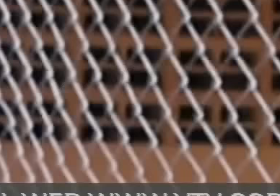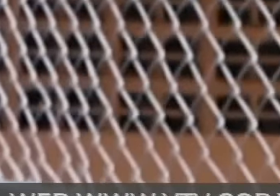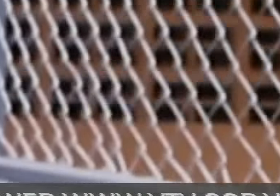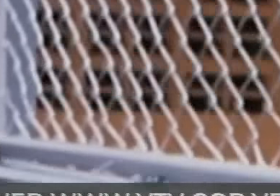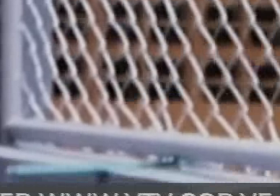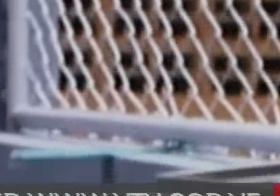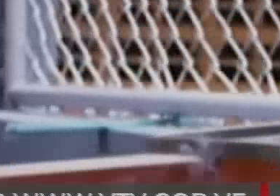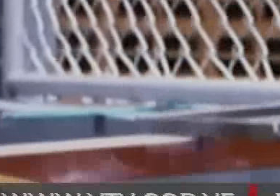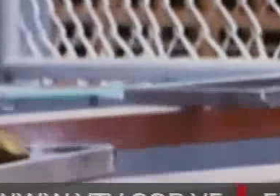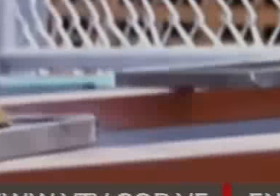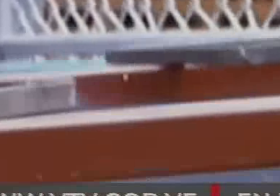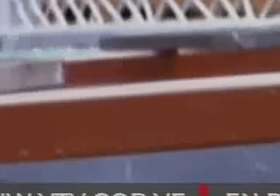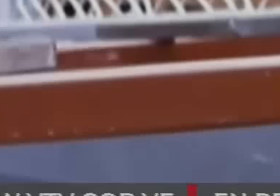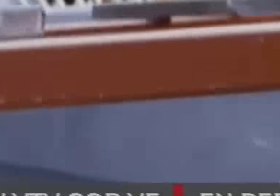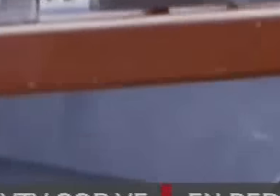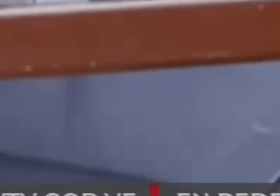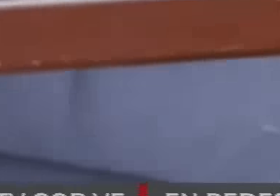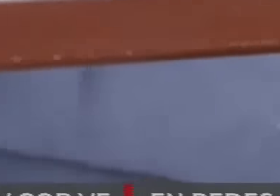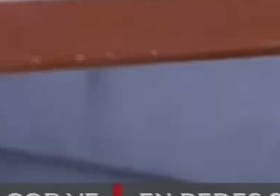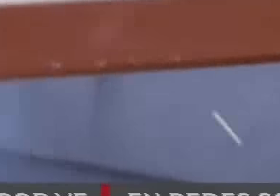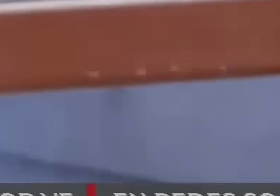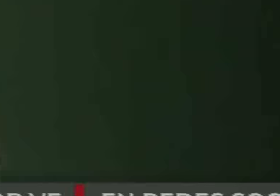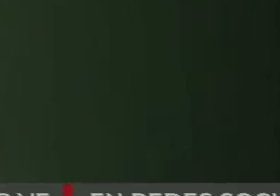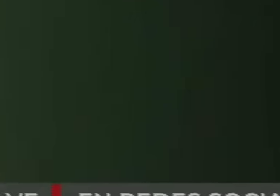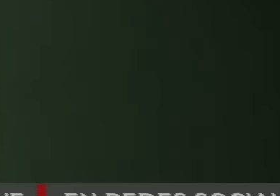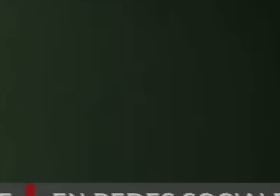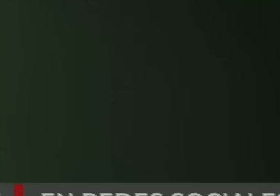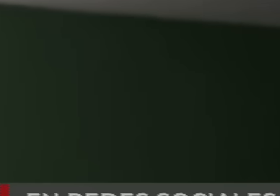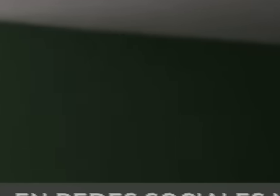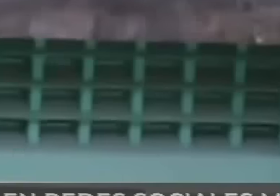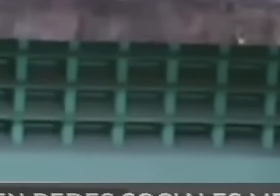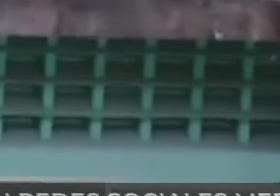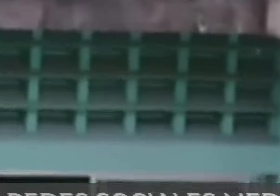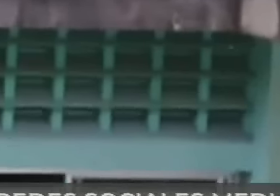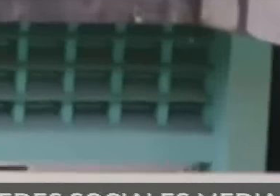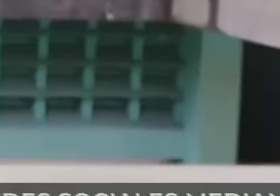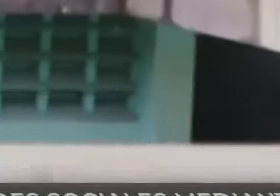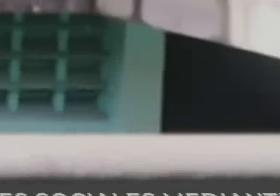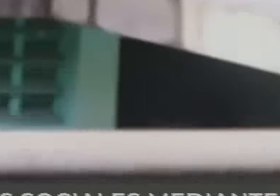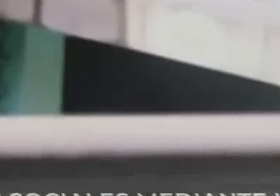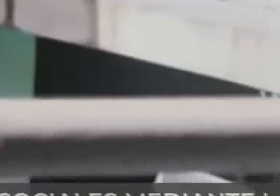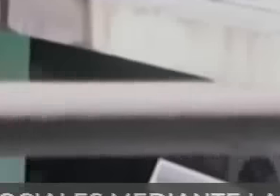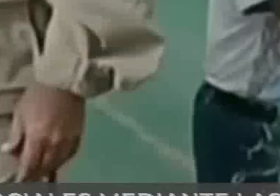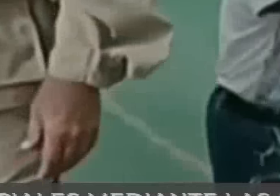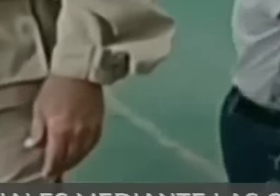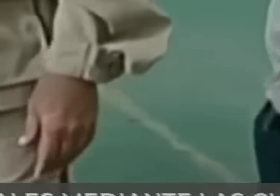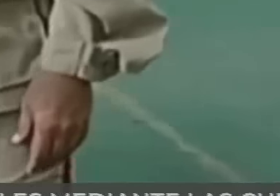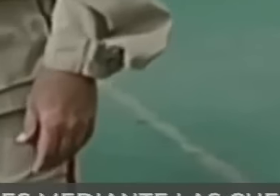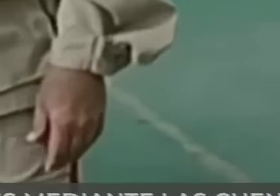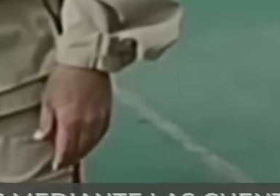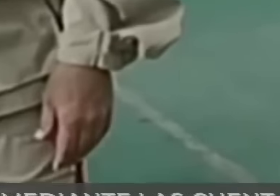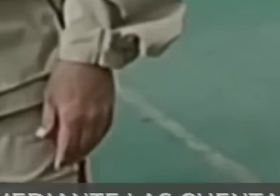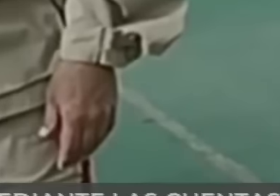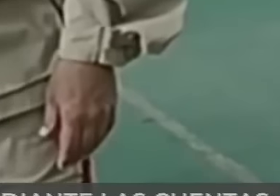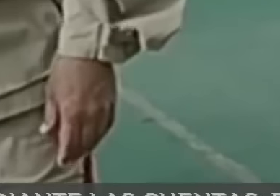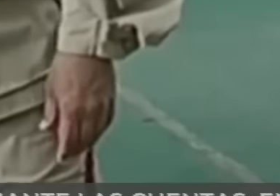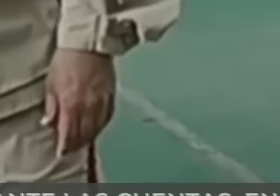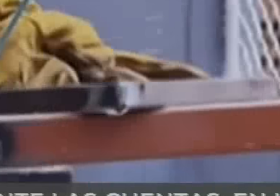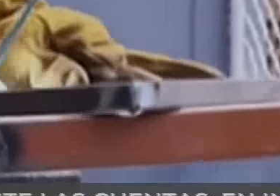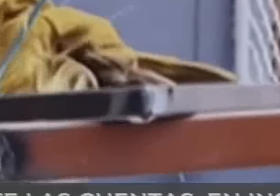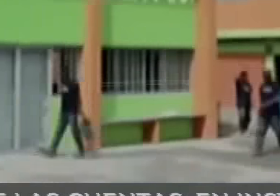Comunitarias Militares para la Educación y la Salud, Glicomiles, nacieron para dar respuesta a las solicitudes registradas en el sistema del 1x10 del